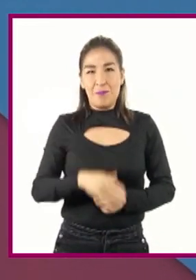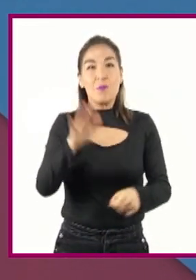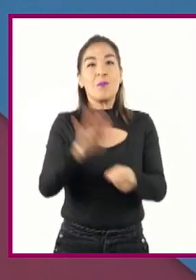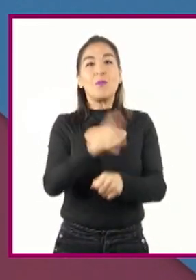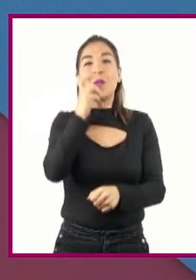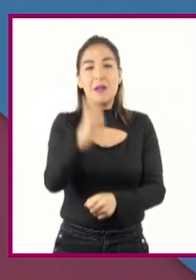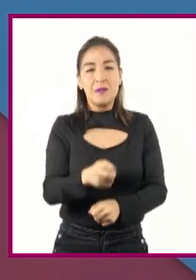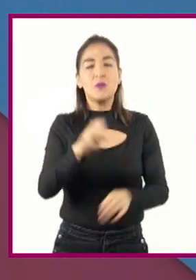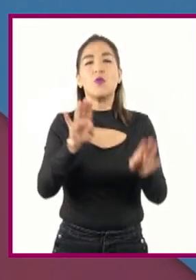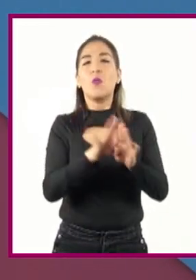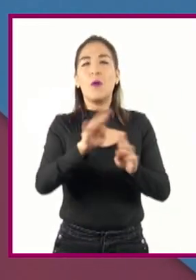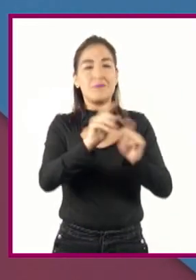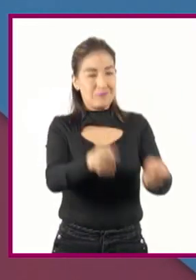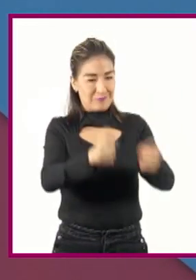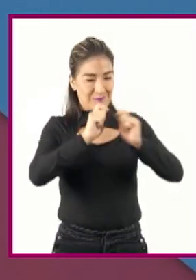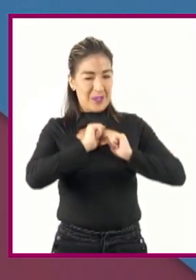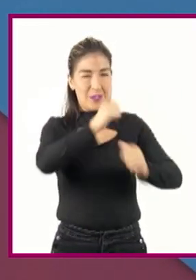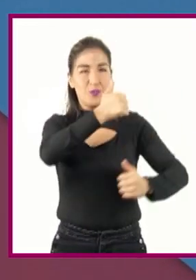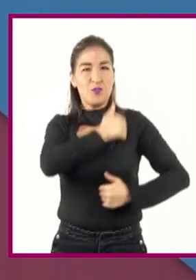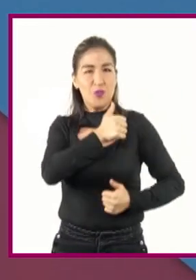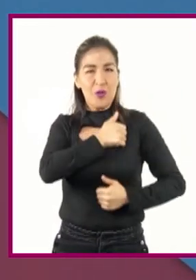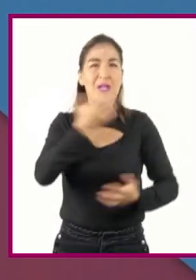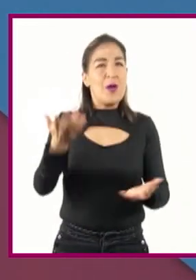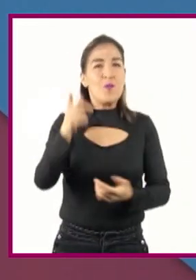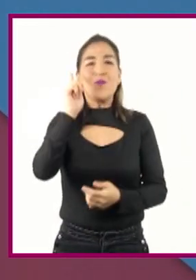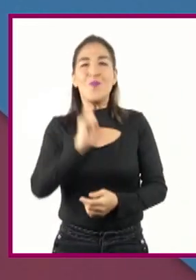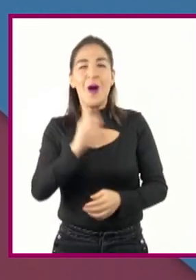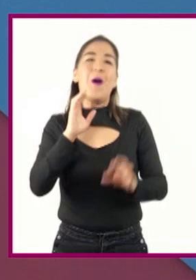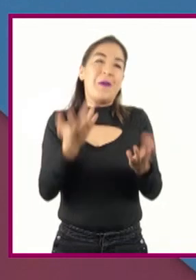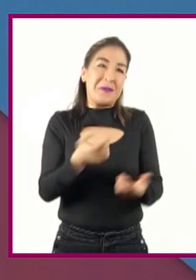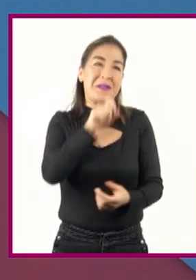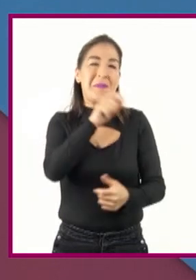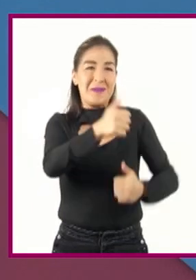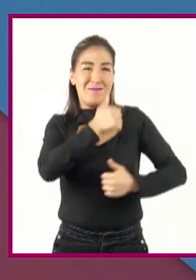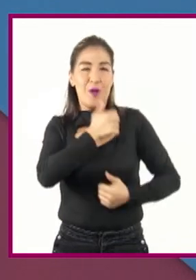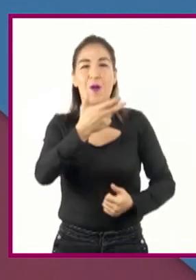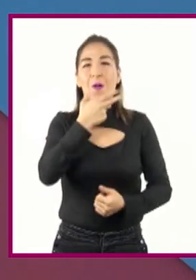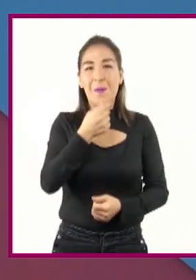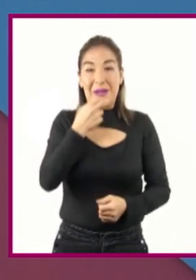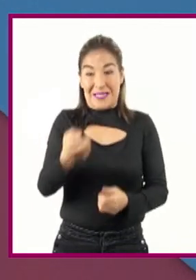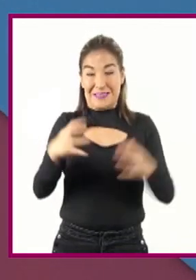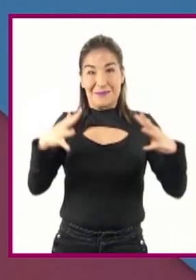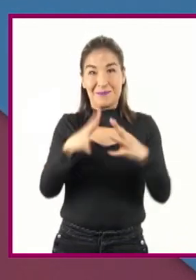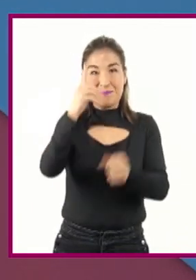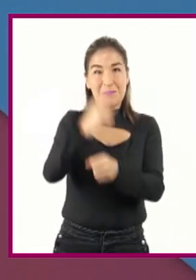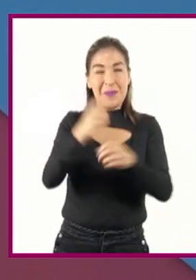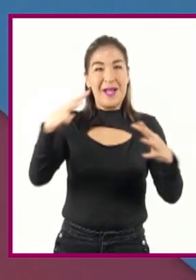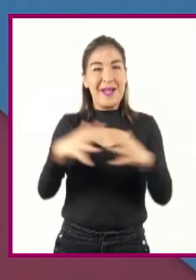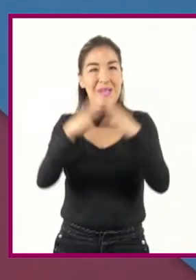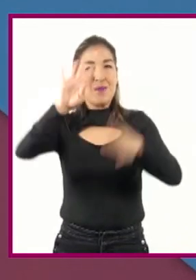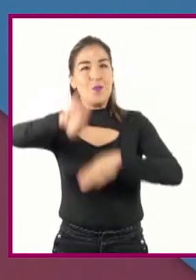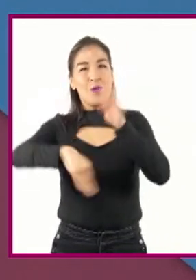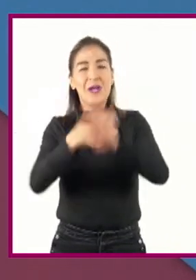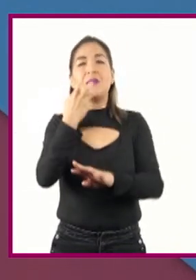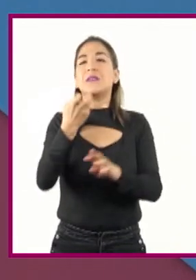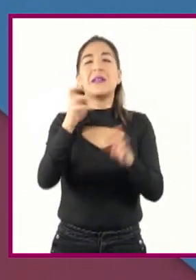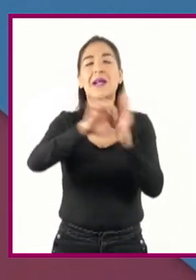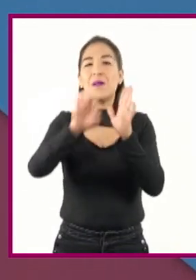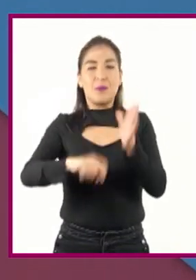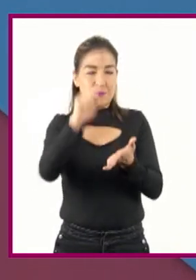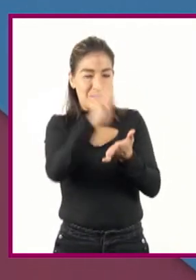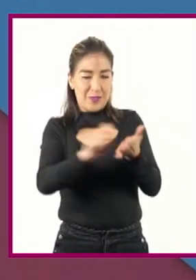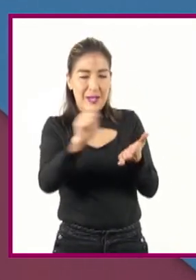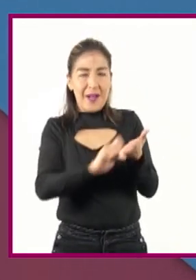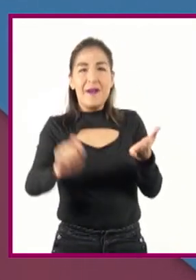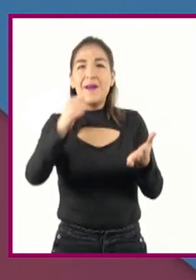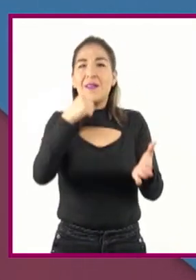pretender ser un soldado o una soldadera de la Primera Guerra Mundial, para redactar la carta como si realmente estuviéramos en medio